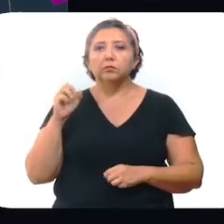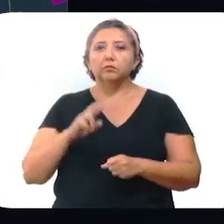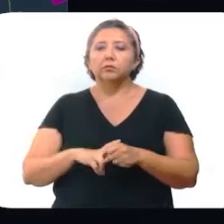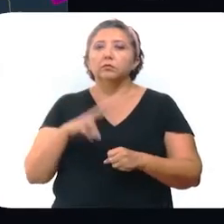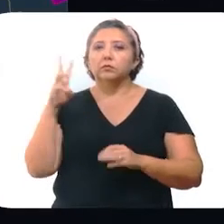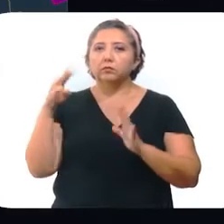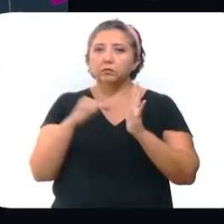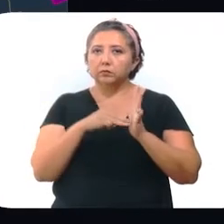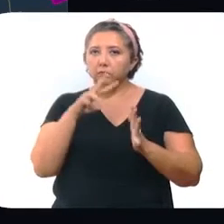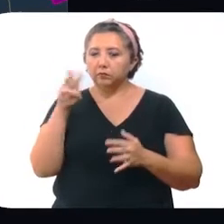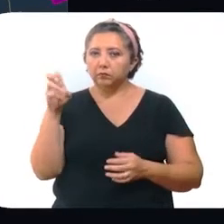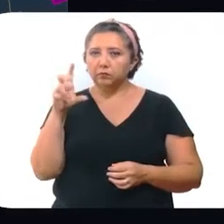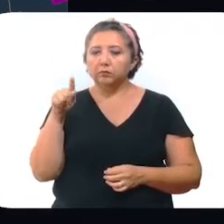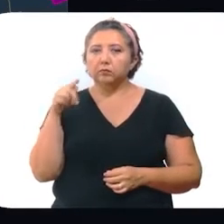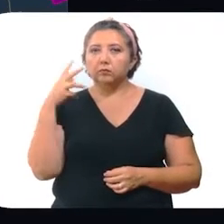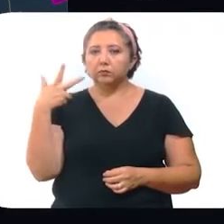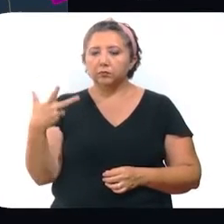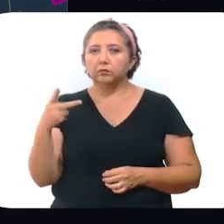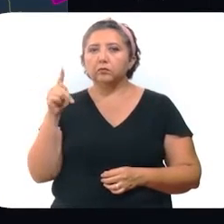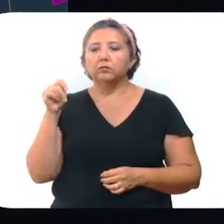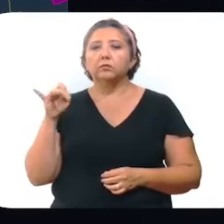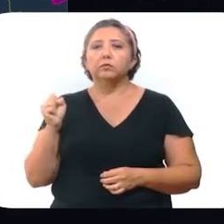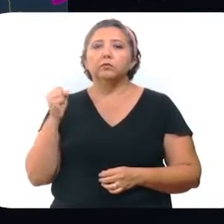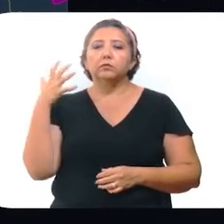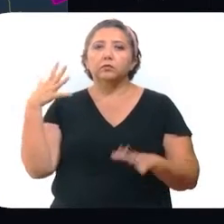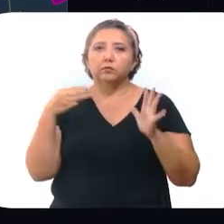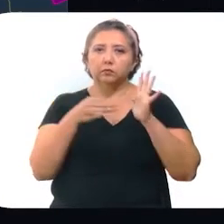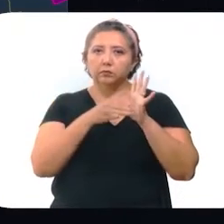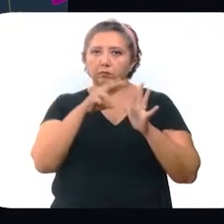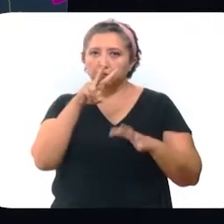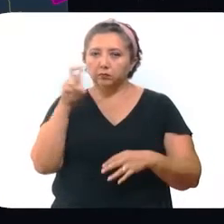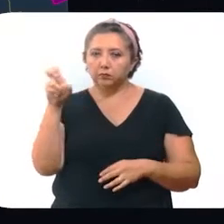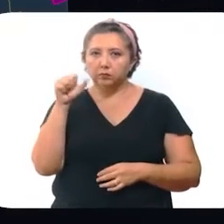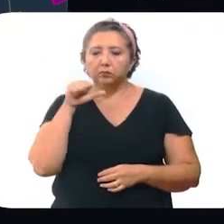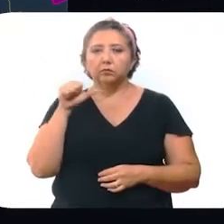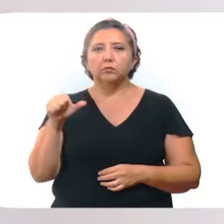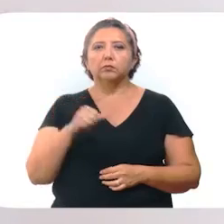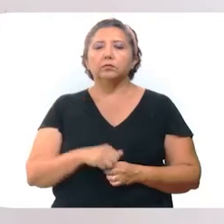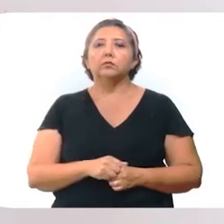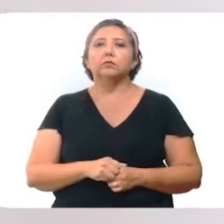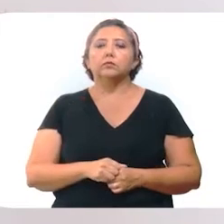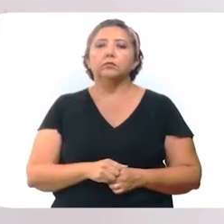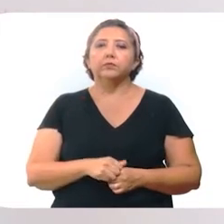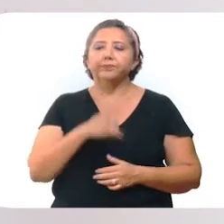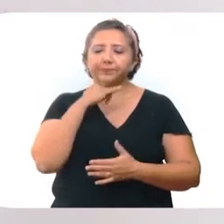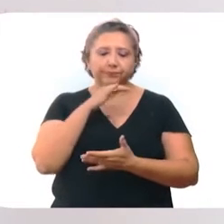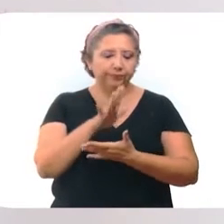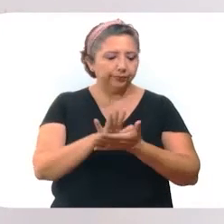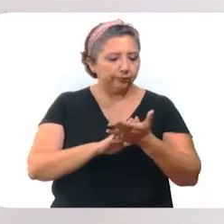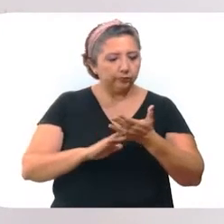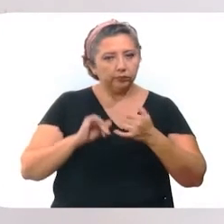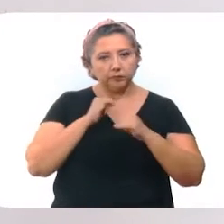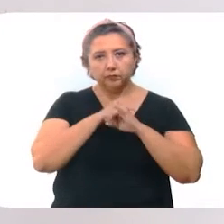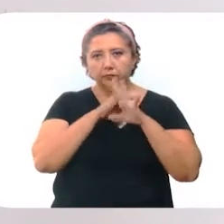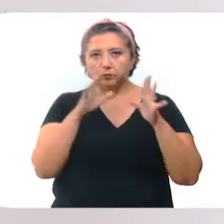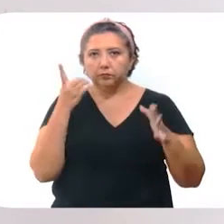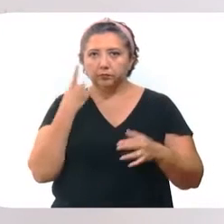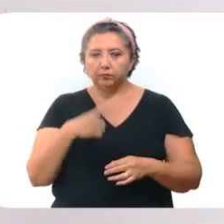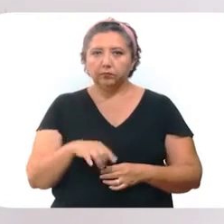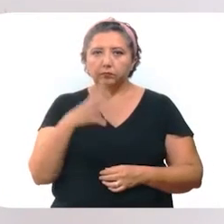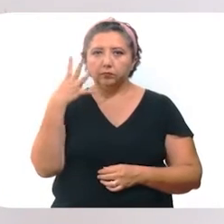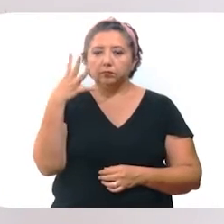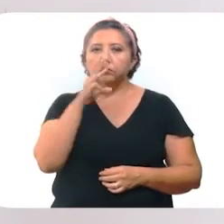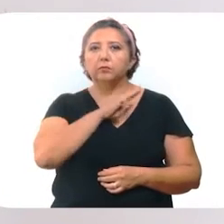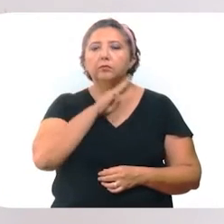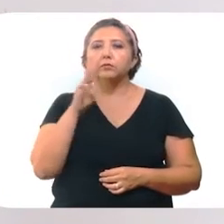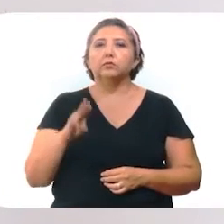sur 3.378 y en la zona poniente 5.216. Lamentablemente en este parte médico informamos de